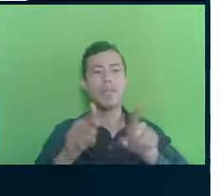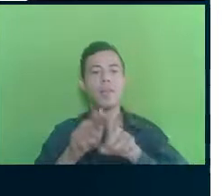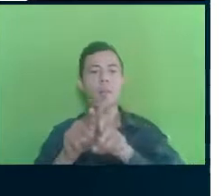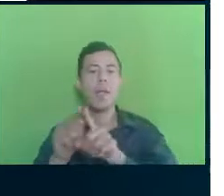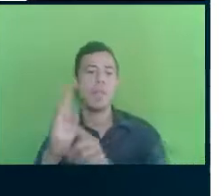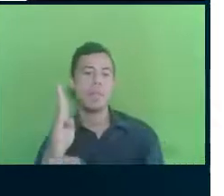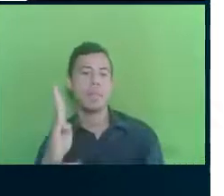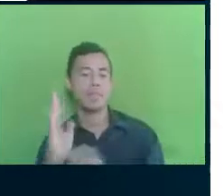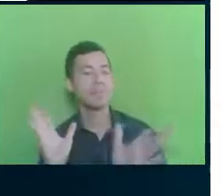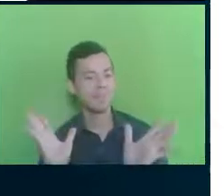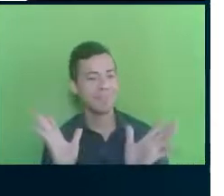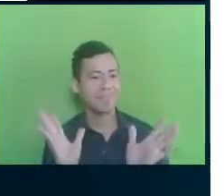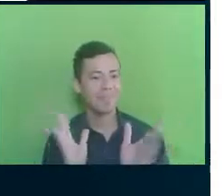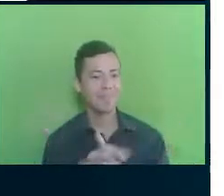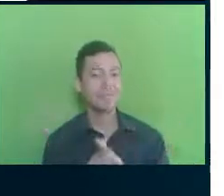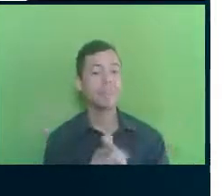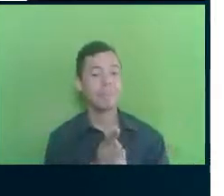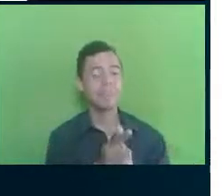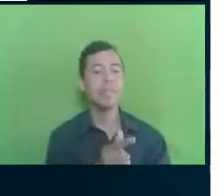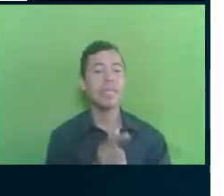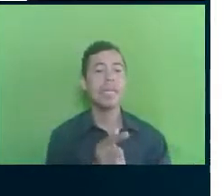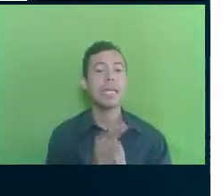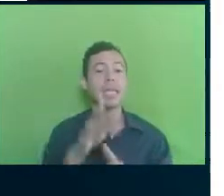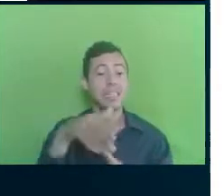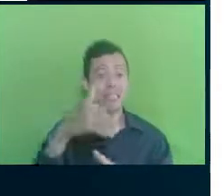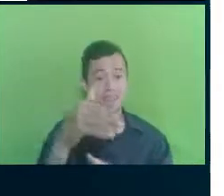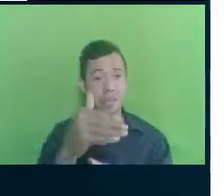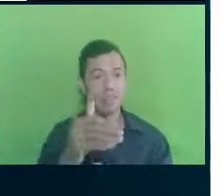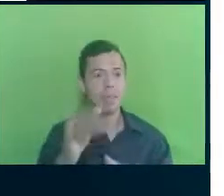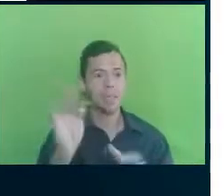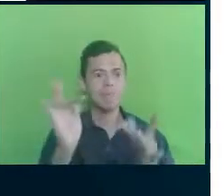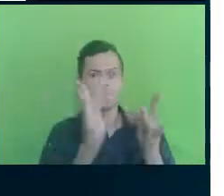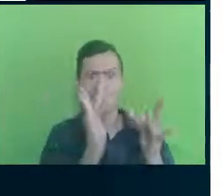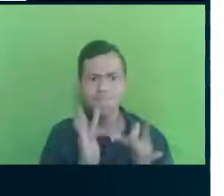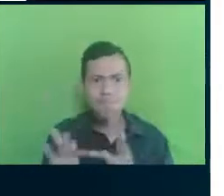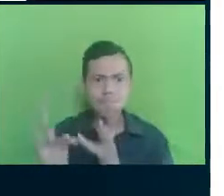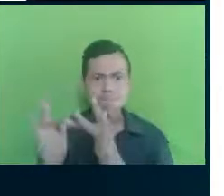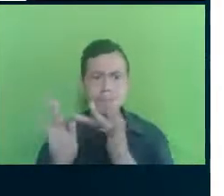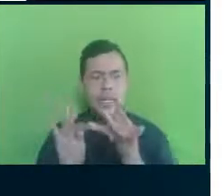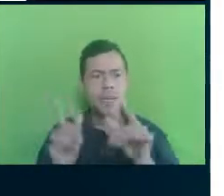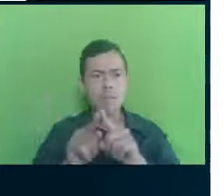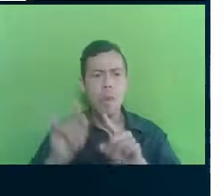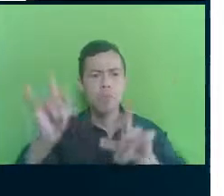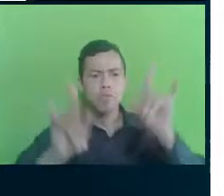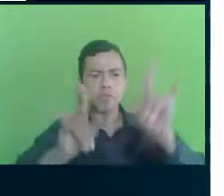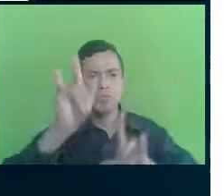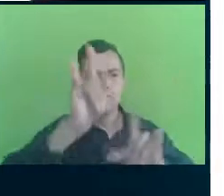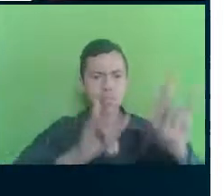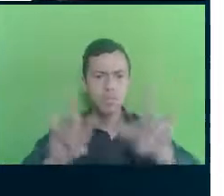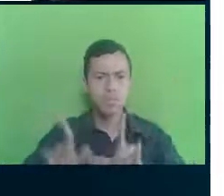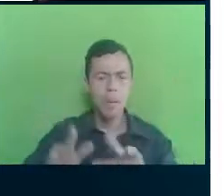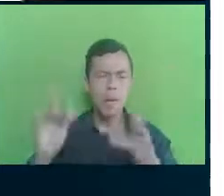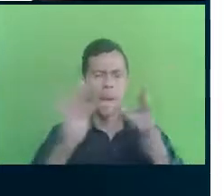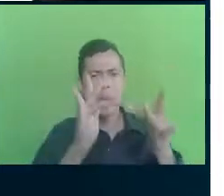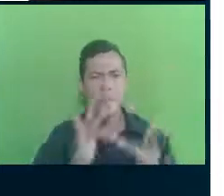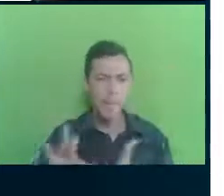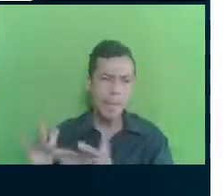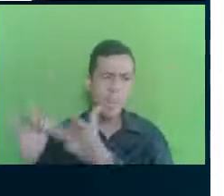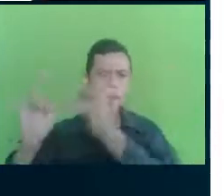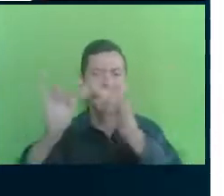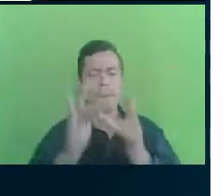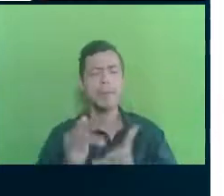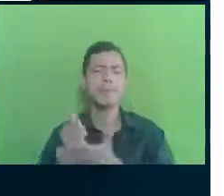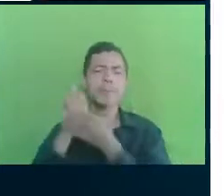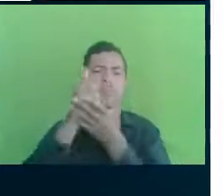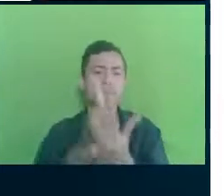transformaciones. Pero si se dan cuenta, al final del día es una red de funciones que ¿qué está haciendo? Me está ayudando a identificar